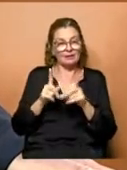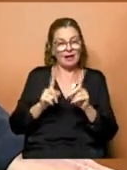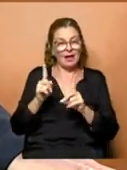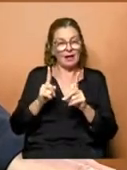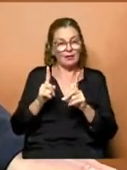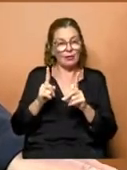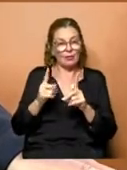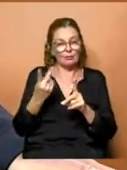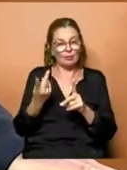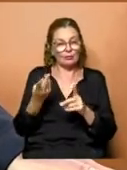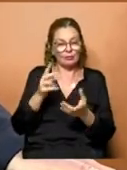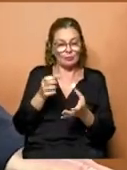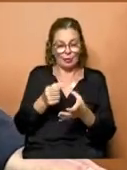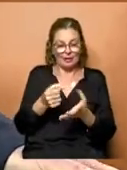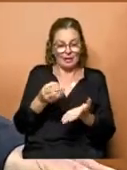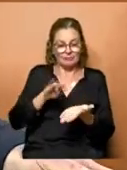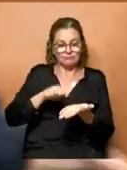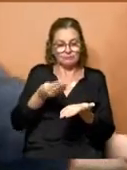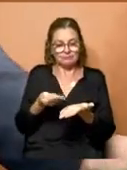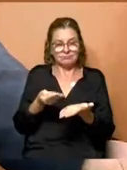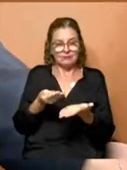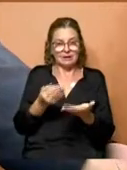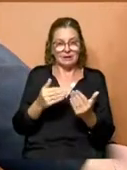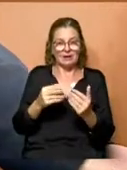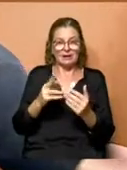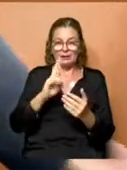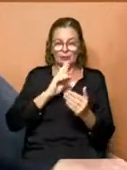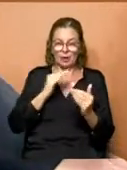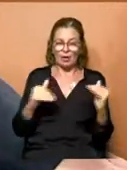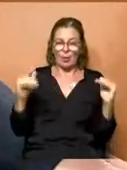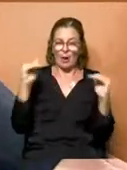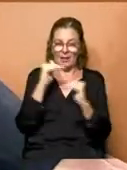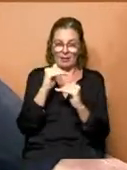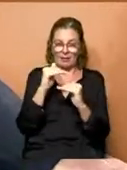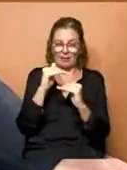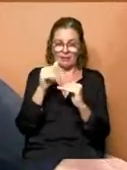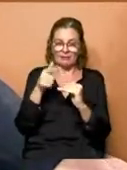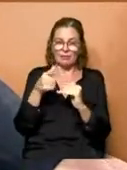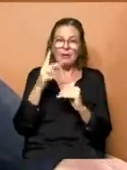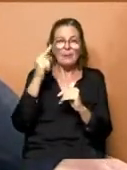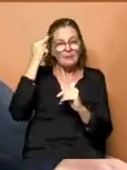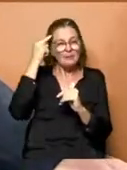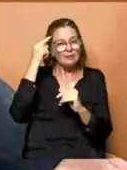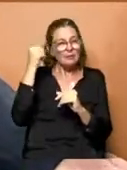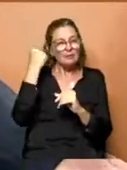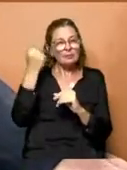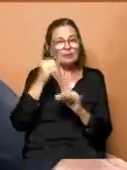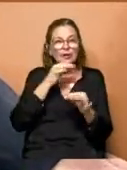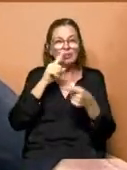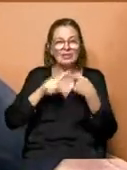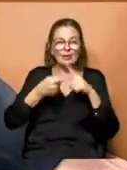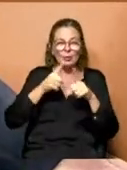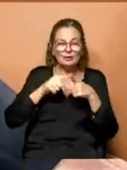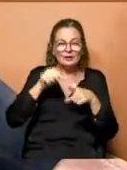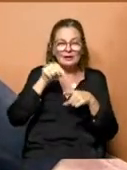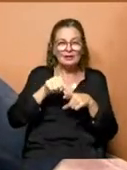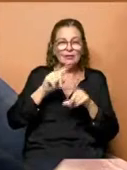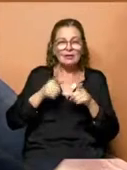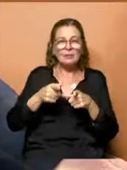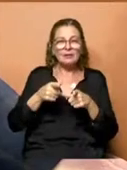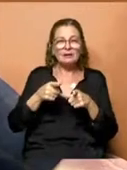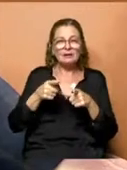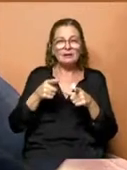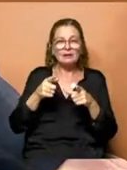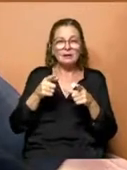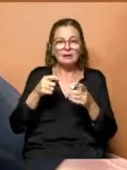moneda con dos caras y el resultado es la desigualdad. Entonces, creo que va a ser muy importante discutir eso y discutir también la concentración